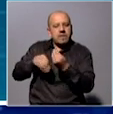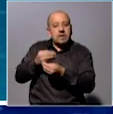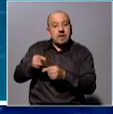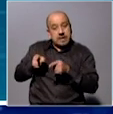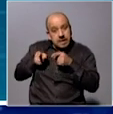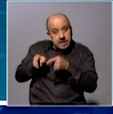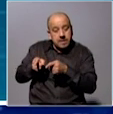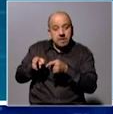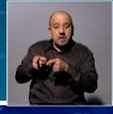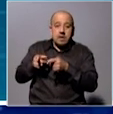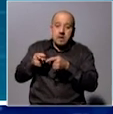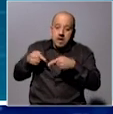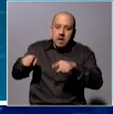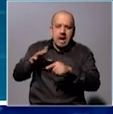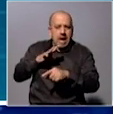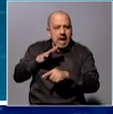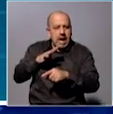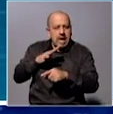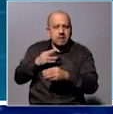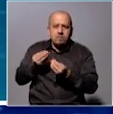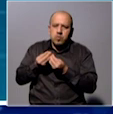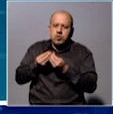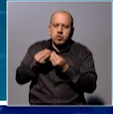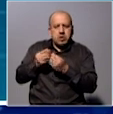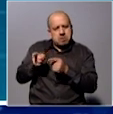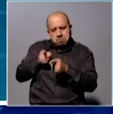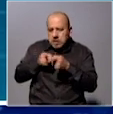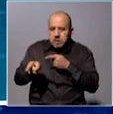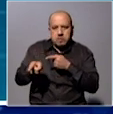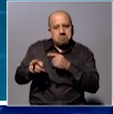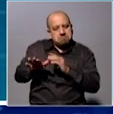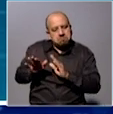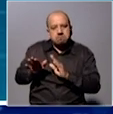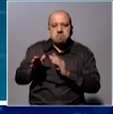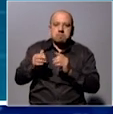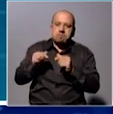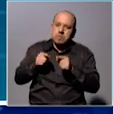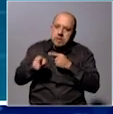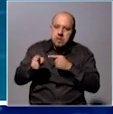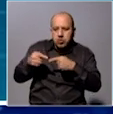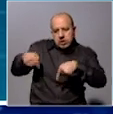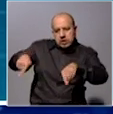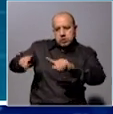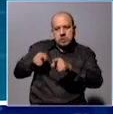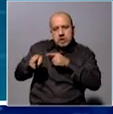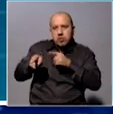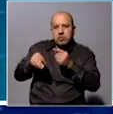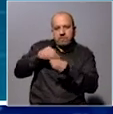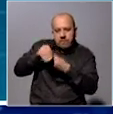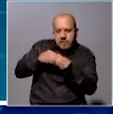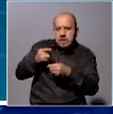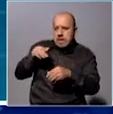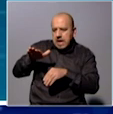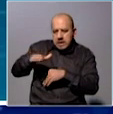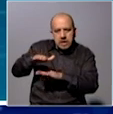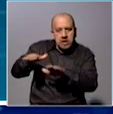eso hay mucho de literalidad, en el cual de esa literalidad surgen